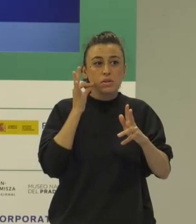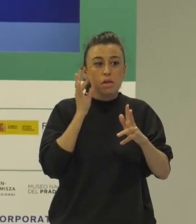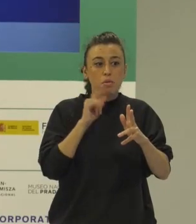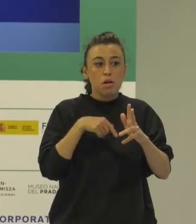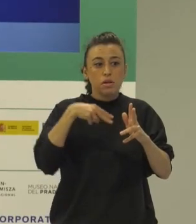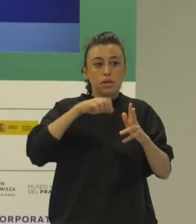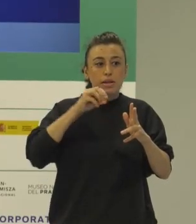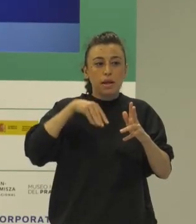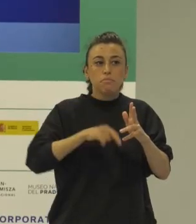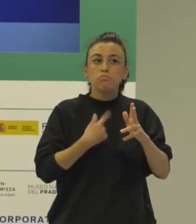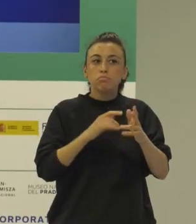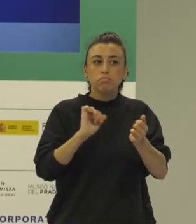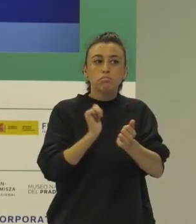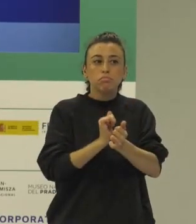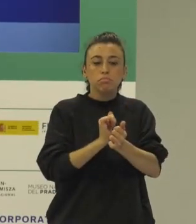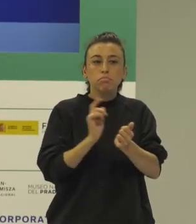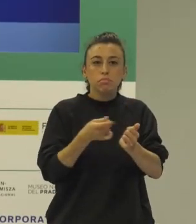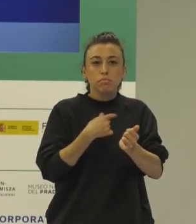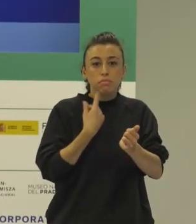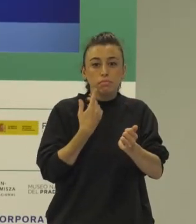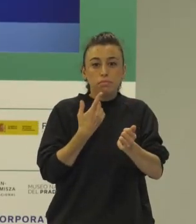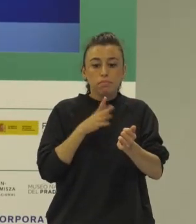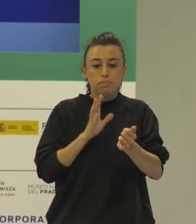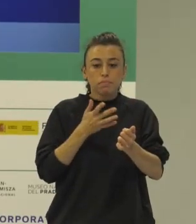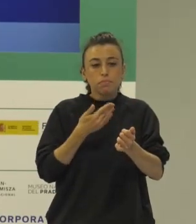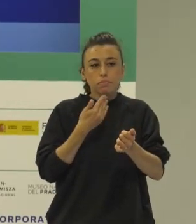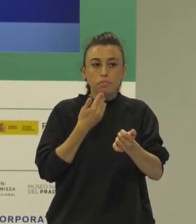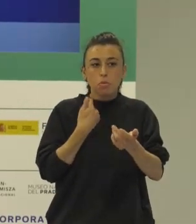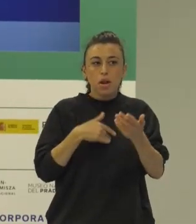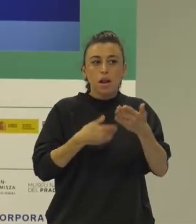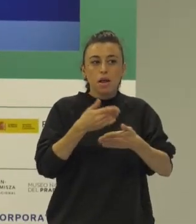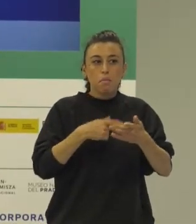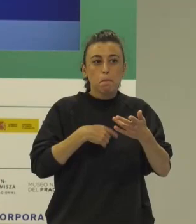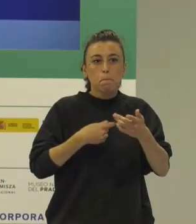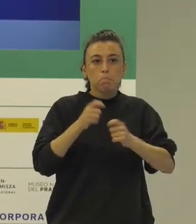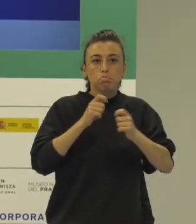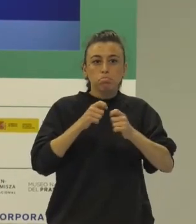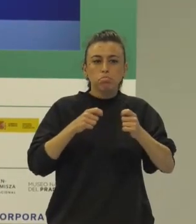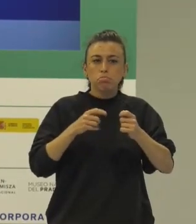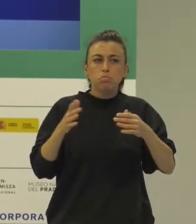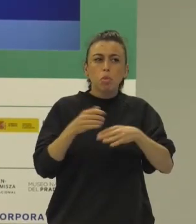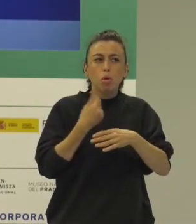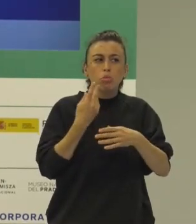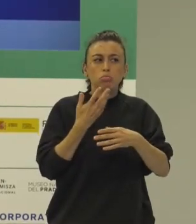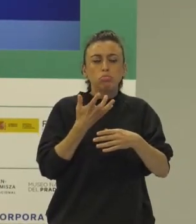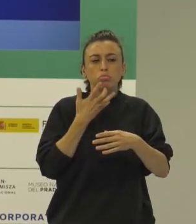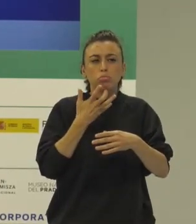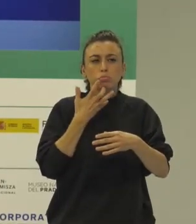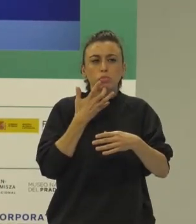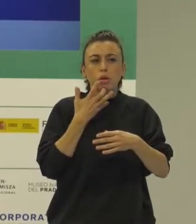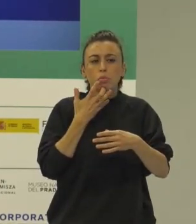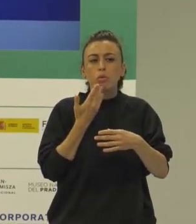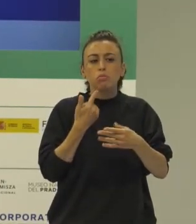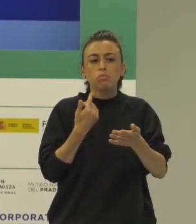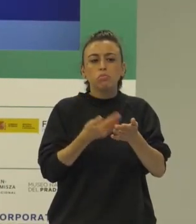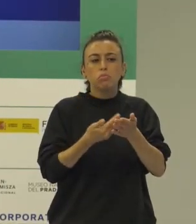castigo ejemplar y una lección para toda la prensa, que además en otros casos y quienes cubrimos el caso de José